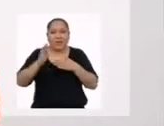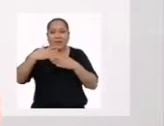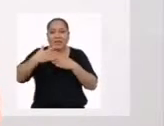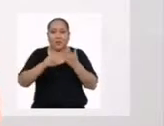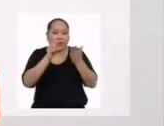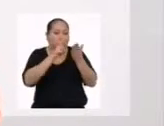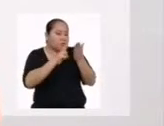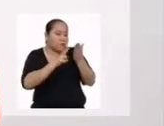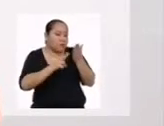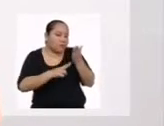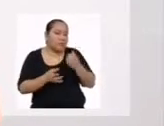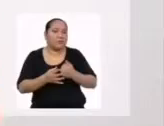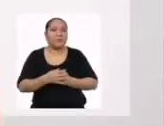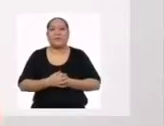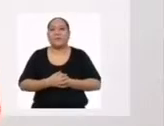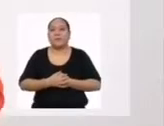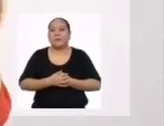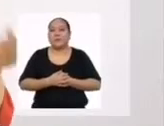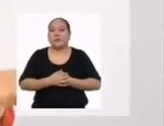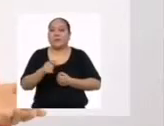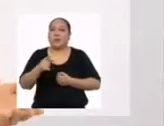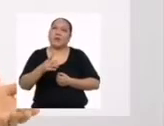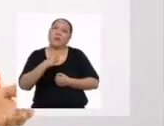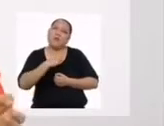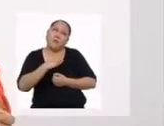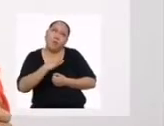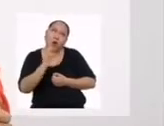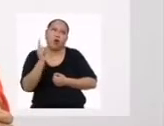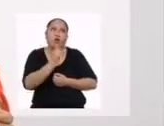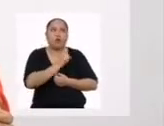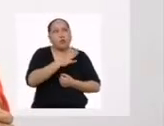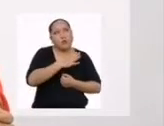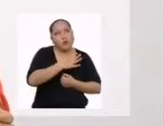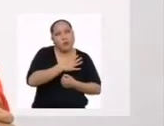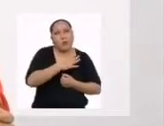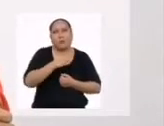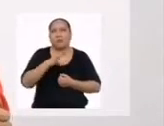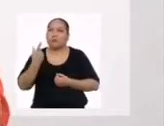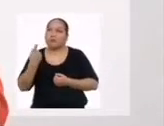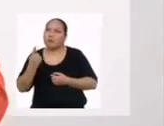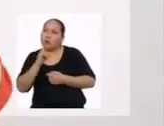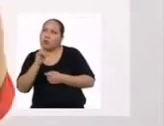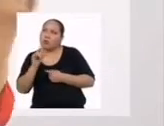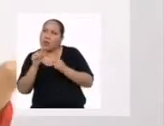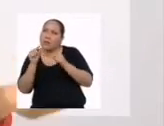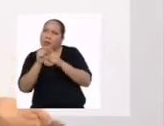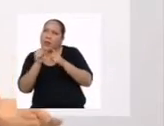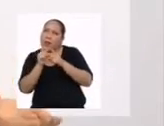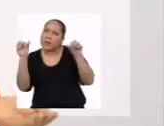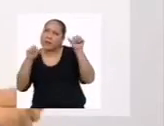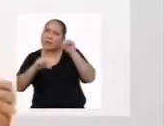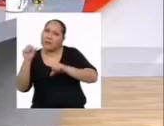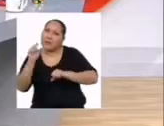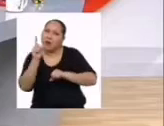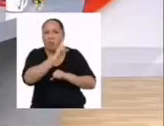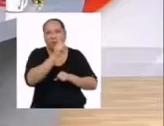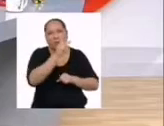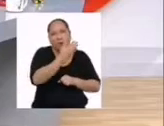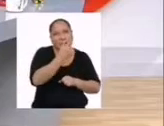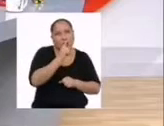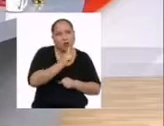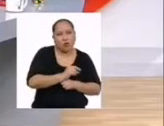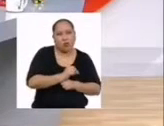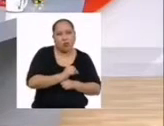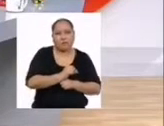registro. ¿Hablo en tono formal o informal? ¿Puedo usar términos científicos o mejor debo evitarlos? ¿Y